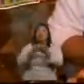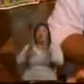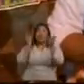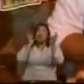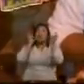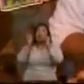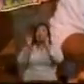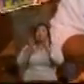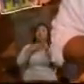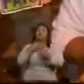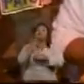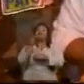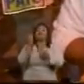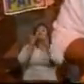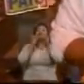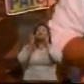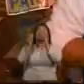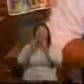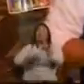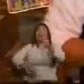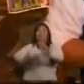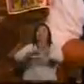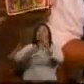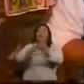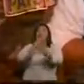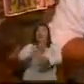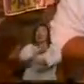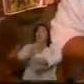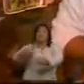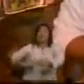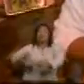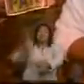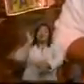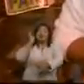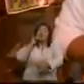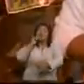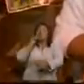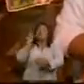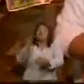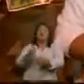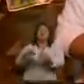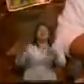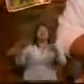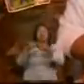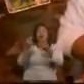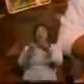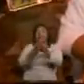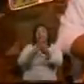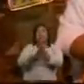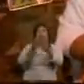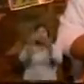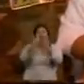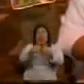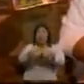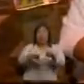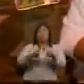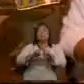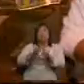apoyo, la vicepresidenta María Alejandra Vicuña abandonó la sede de ABA aquí en Guayaquil para retirarse, pero no sin antes